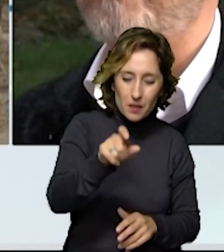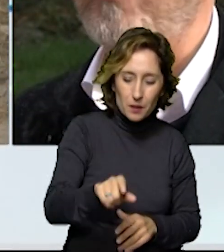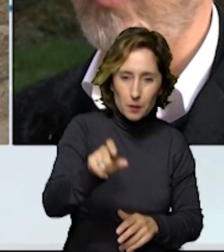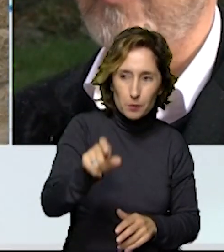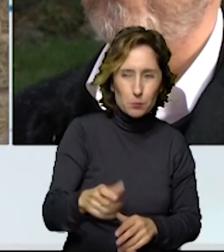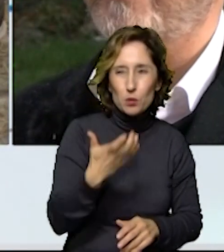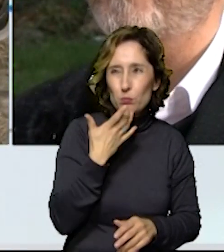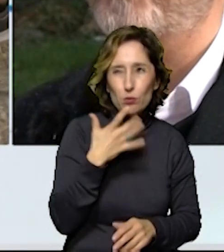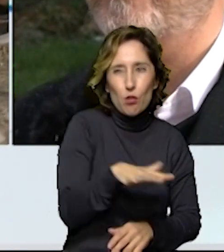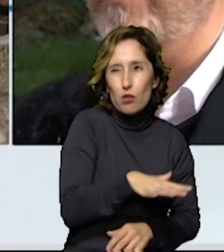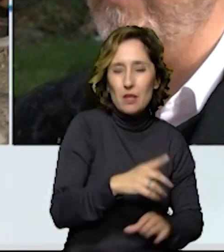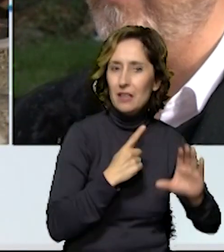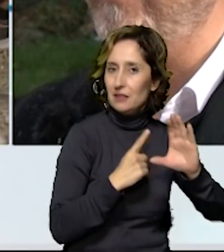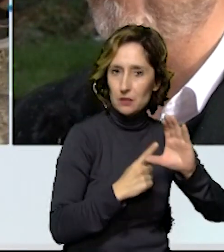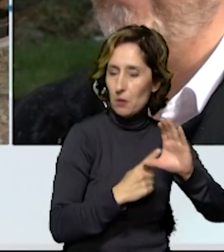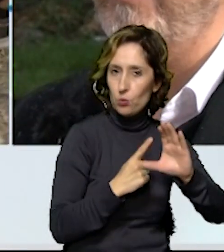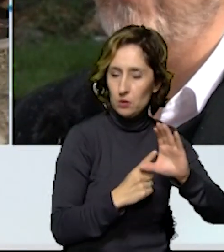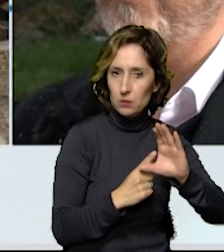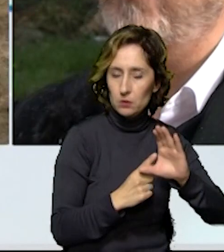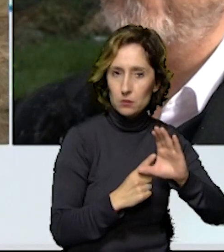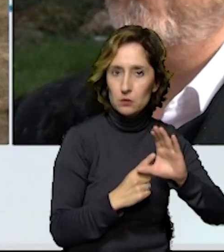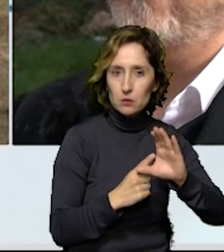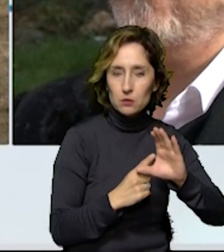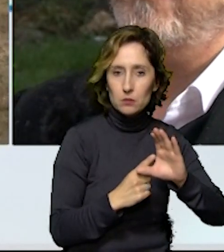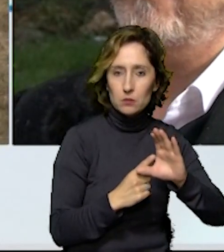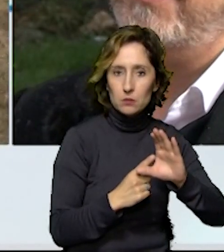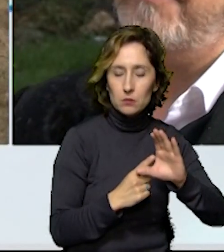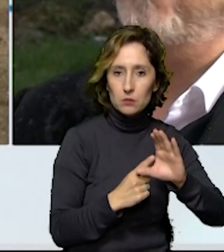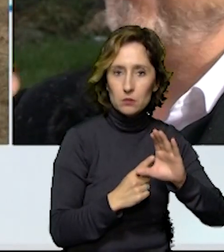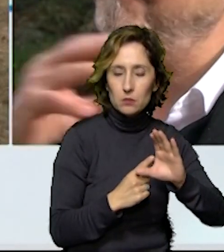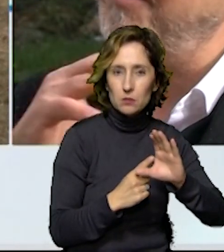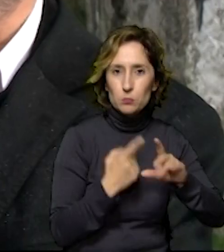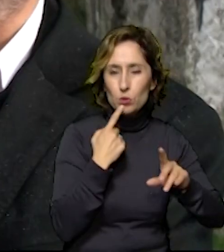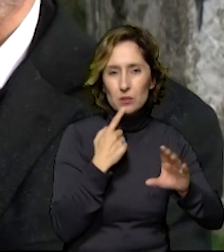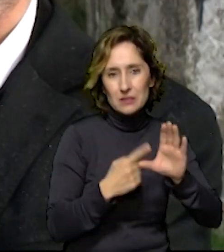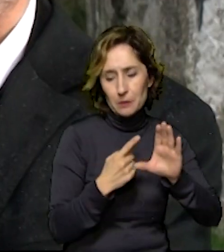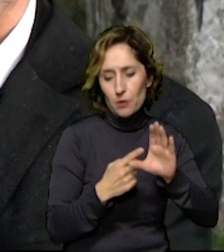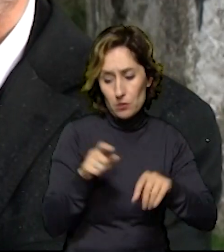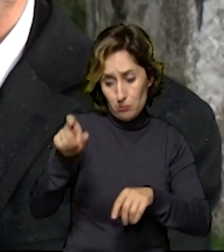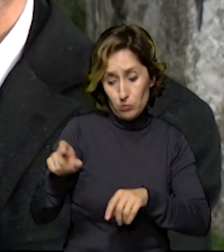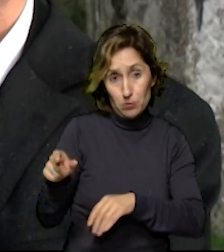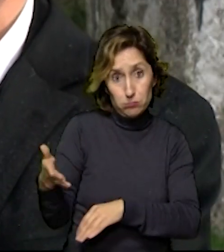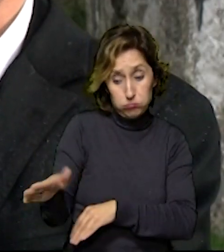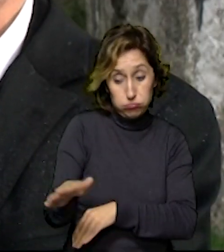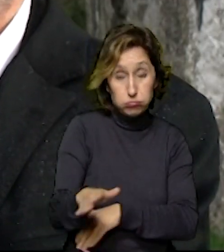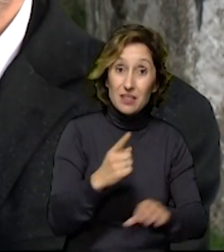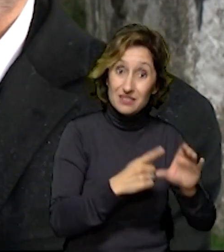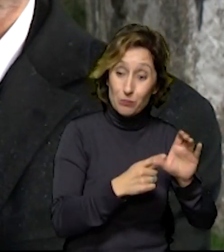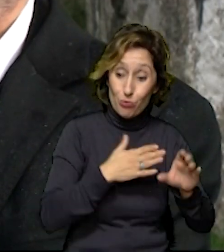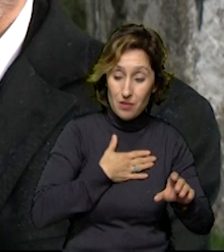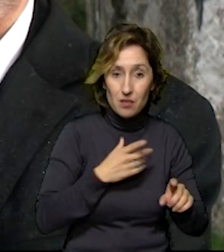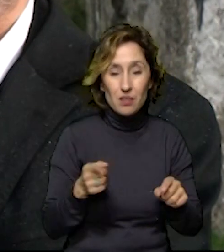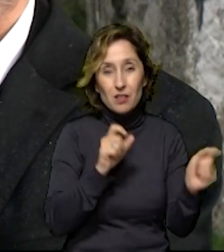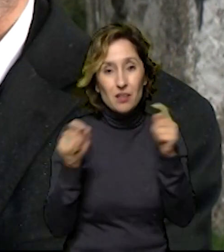pensando en Extremadura, ¿no? Porque hay alguna vinculación con Extremadura, personas que estaban enterradas, que ni